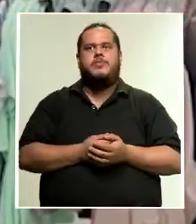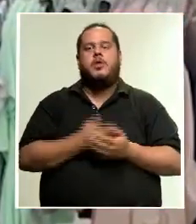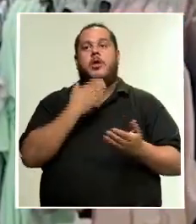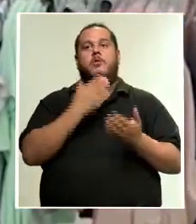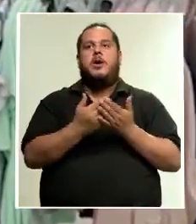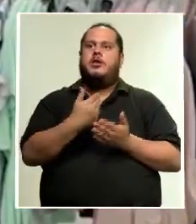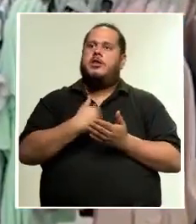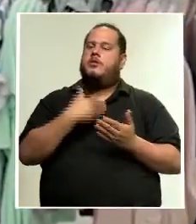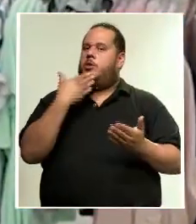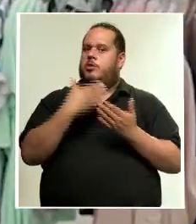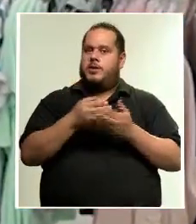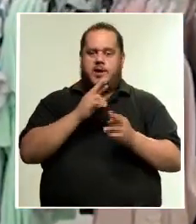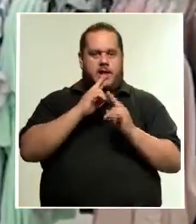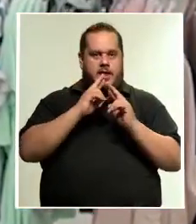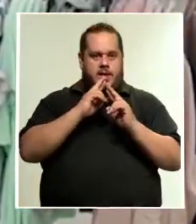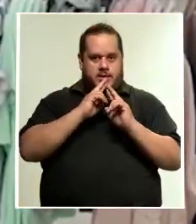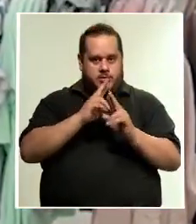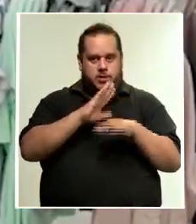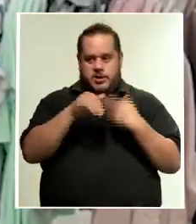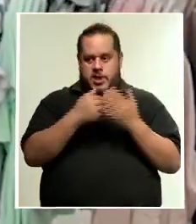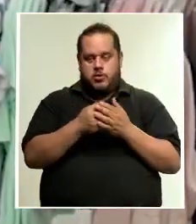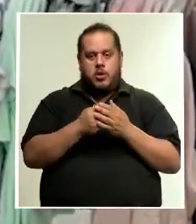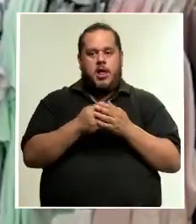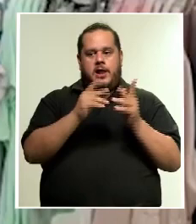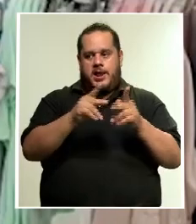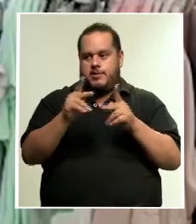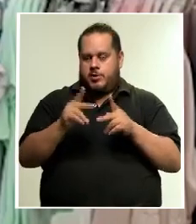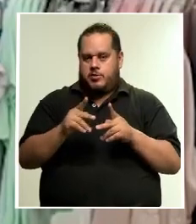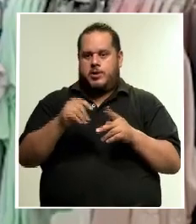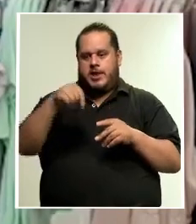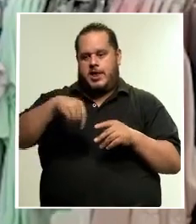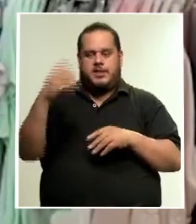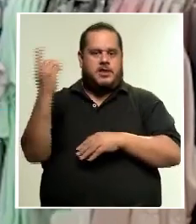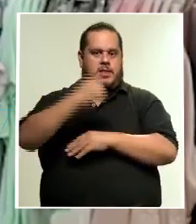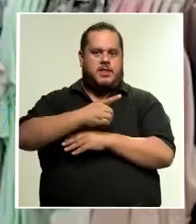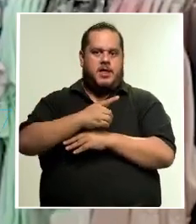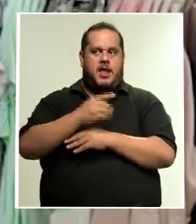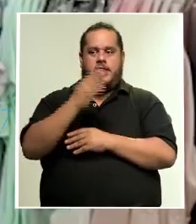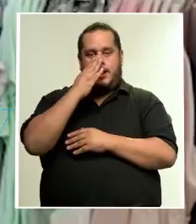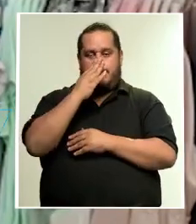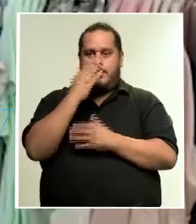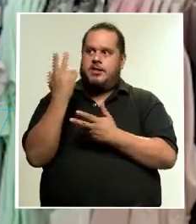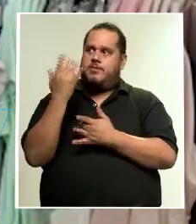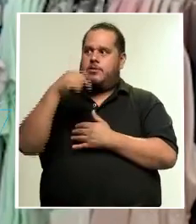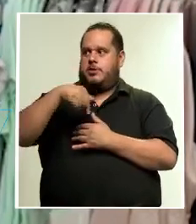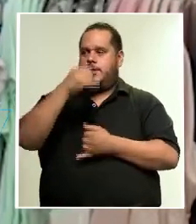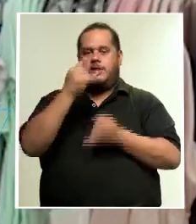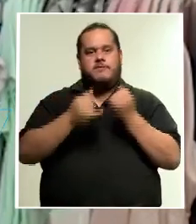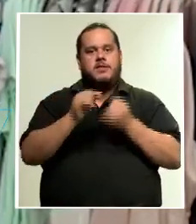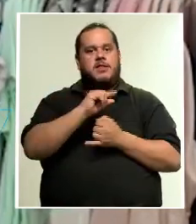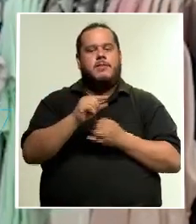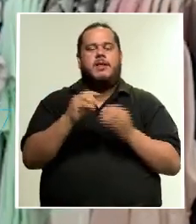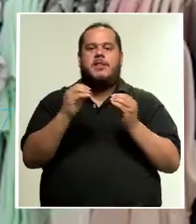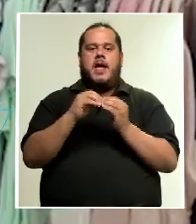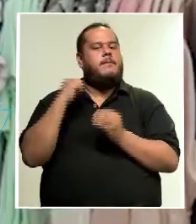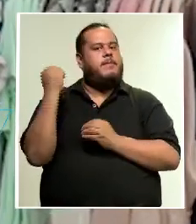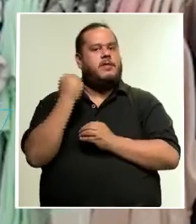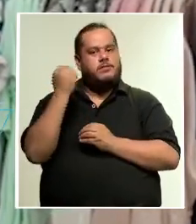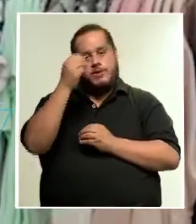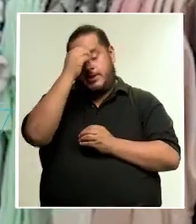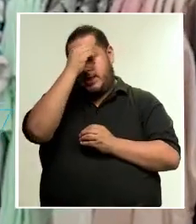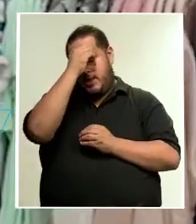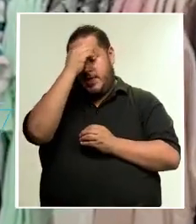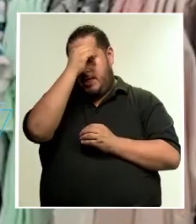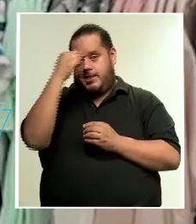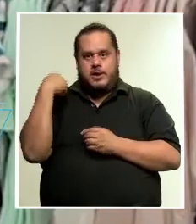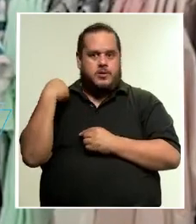buena respuesta de todos nuestros clientes en este Día de la Madre y esperamos que este fin de semana sea mucho más fuerte de lo que ha